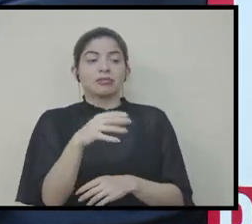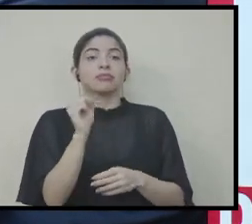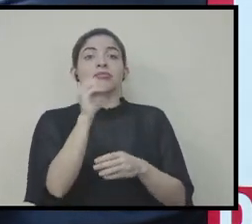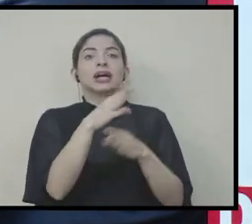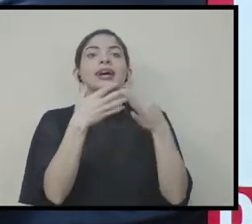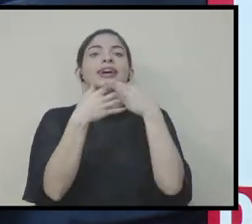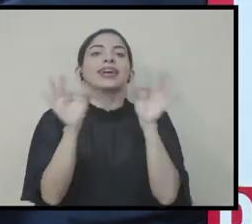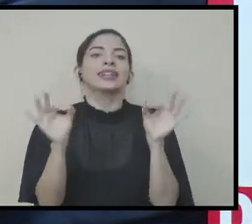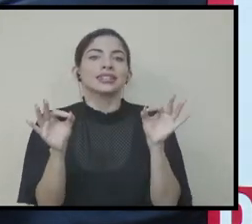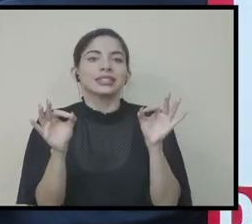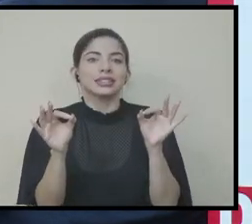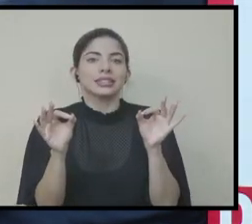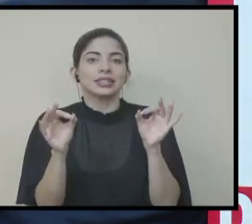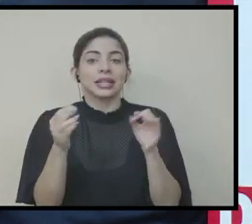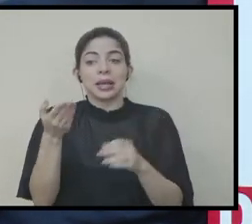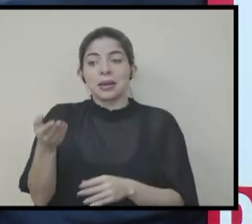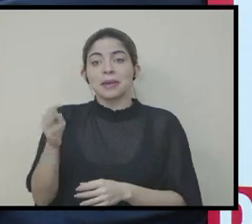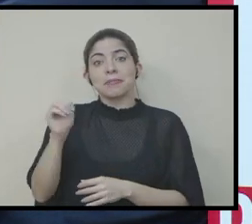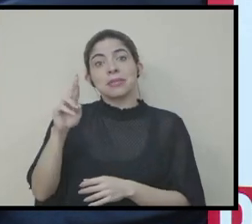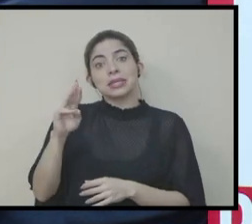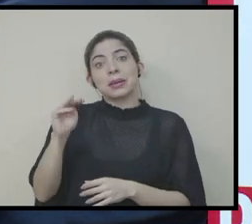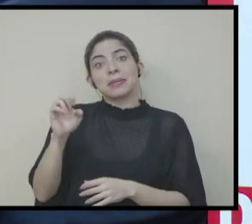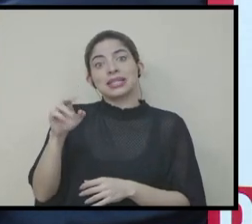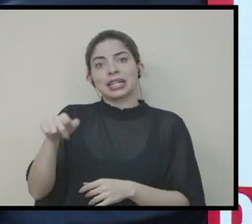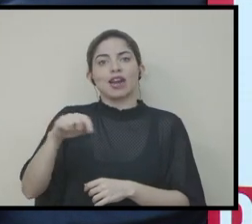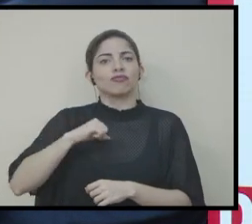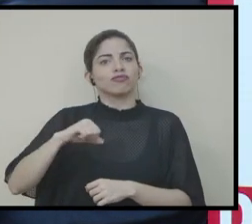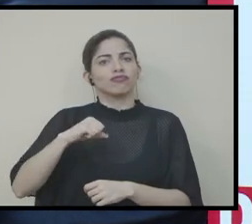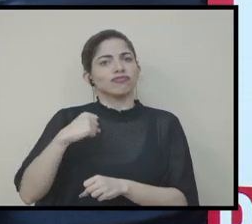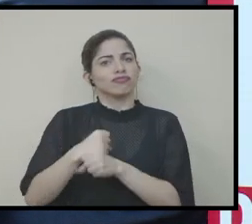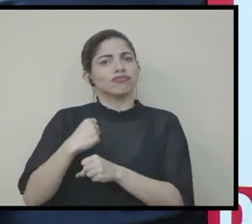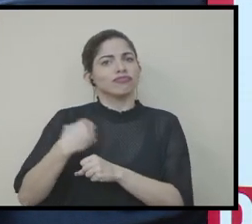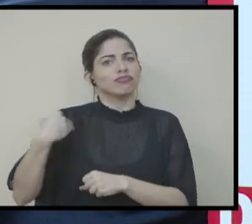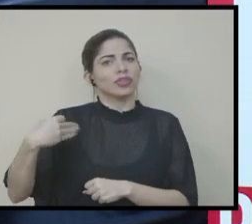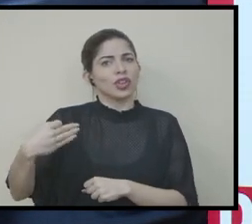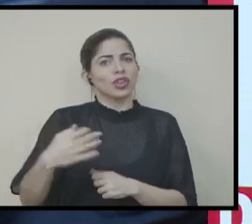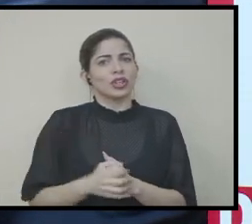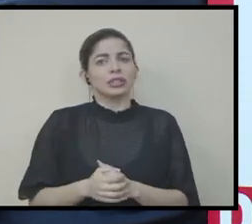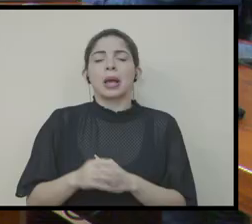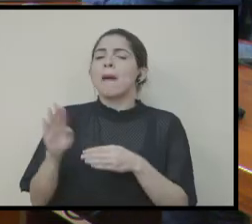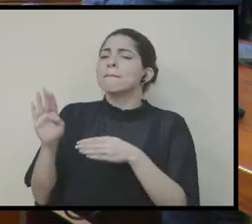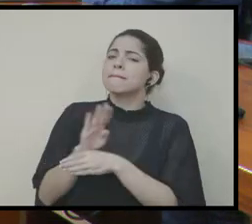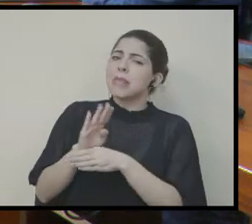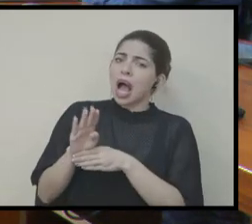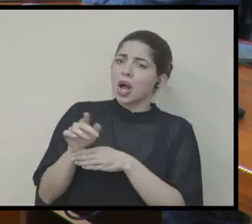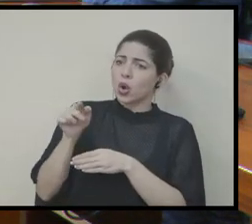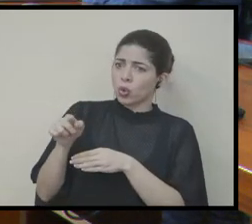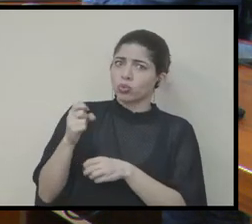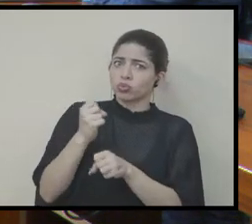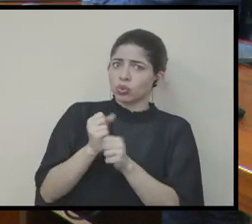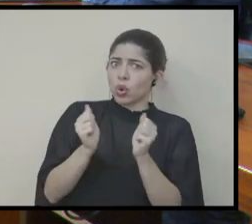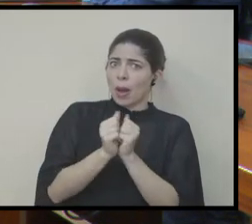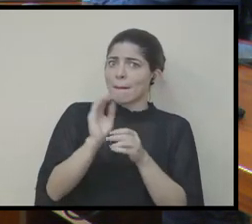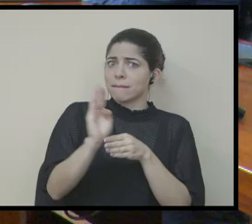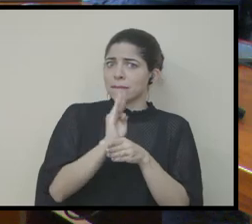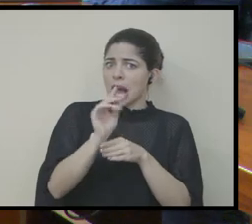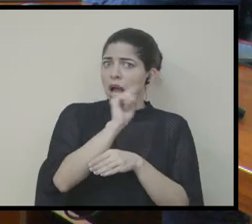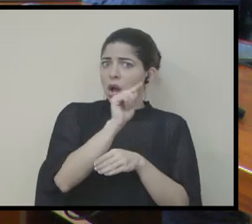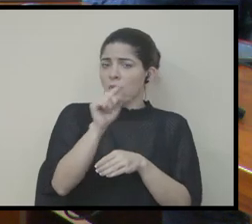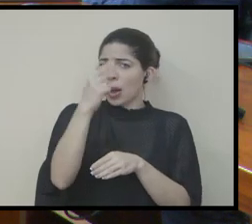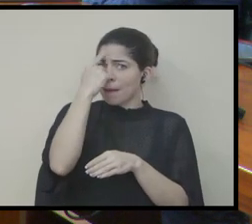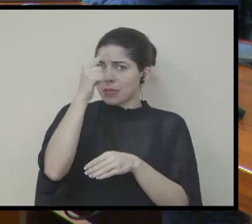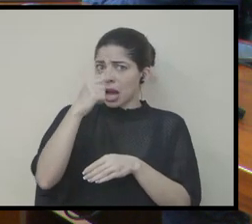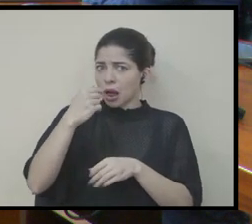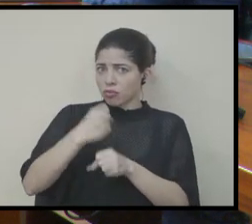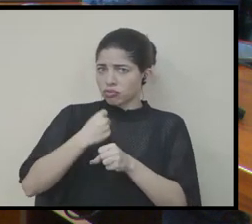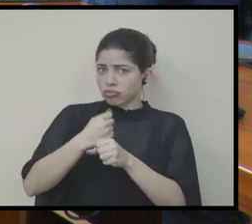delivery y a Mr. Messenger lo tengo full trabajando todos los días. ¿Con los bancos tuviste que trabajar con los bancos para llevar adelante